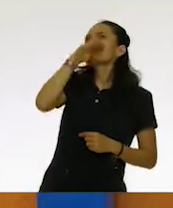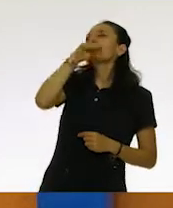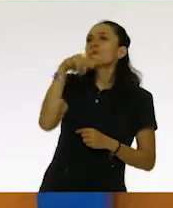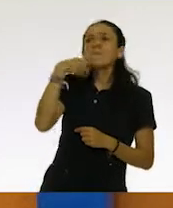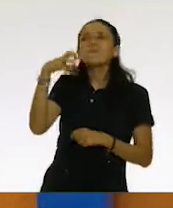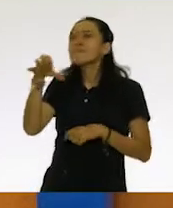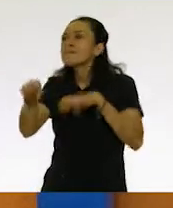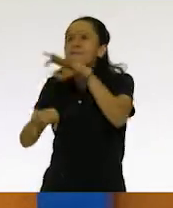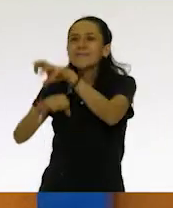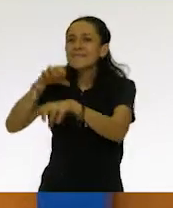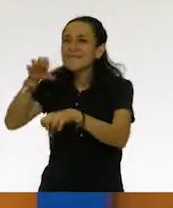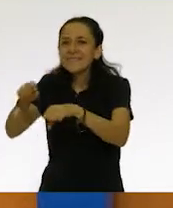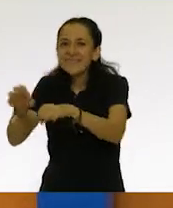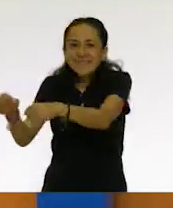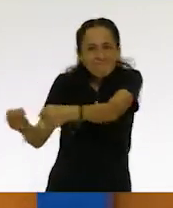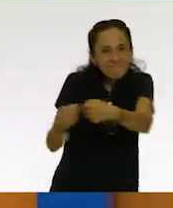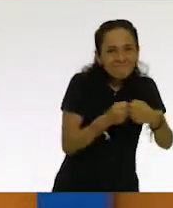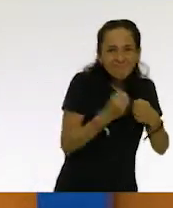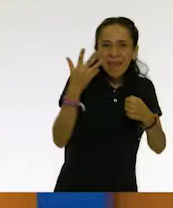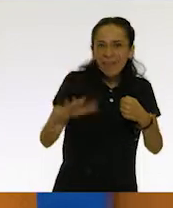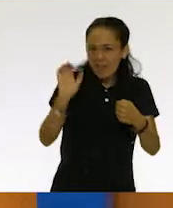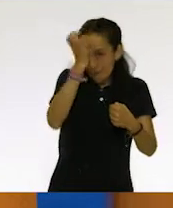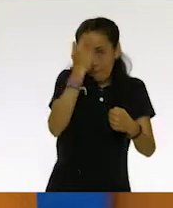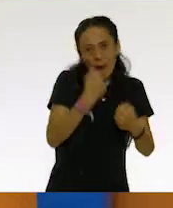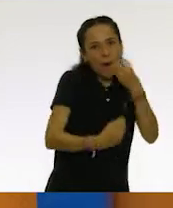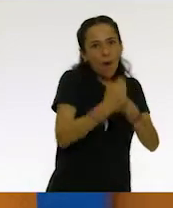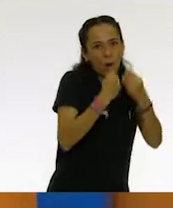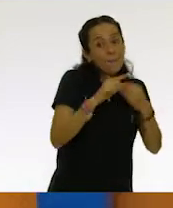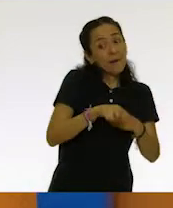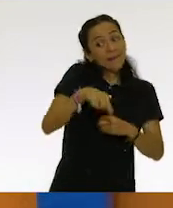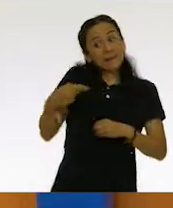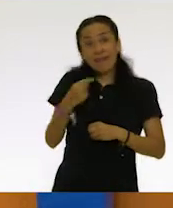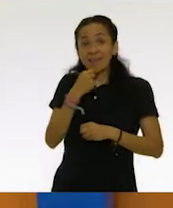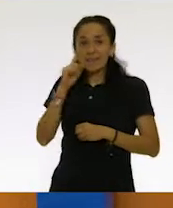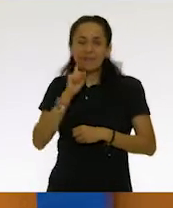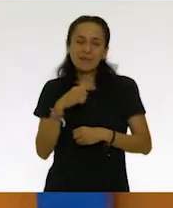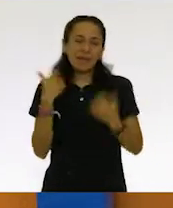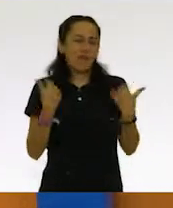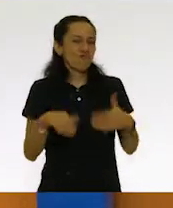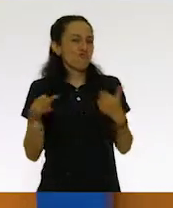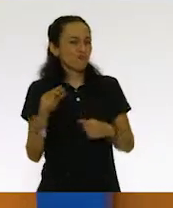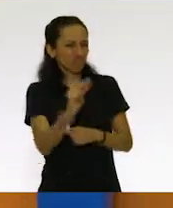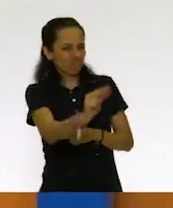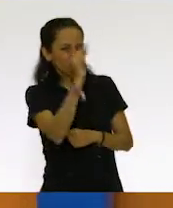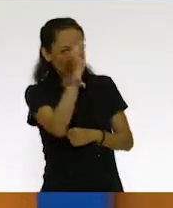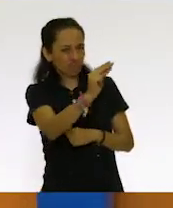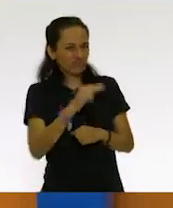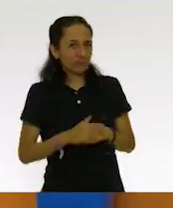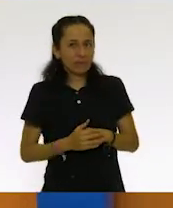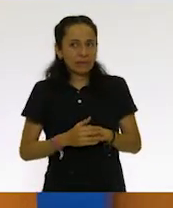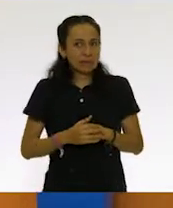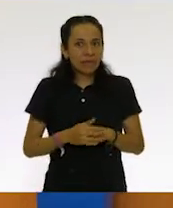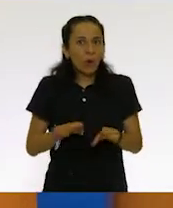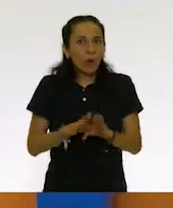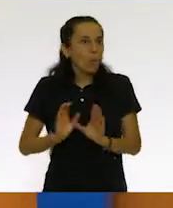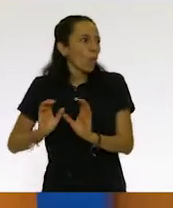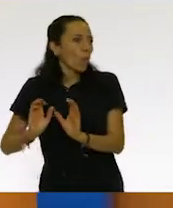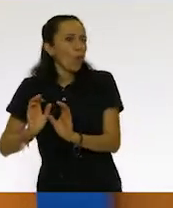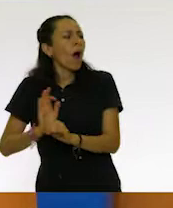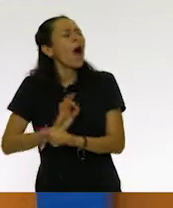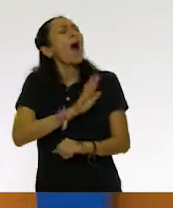es muy inteligente para evitar que se las lleve, le dice que vuelva al día siguiente por